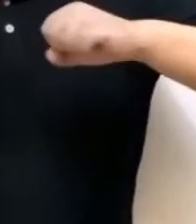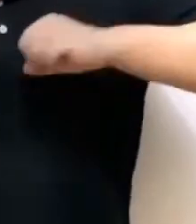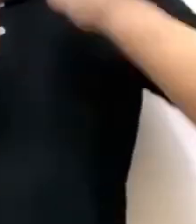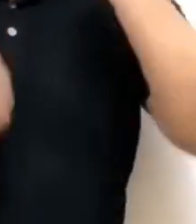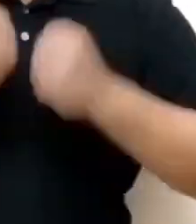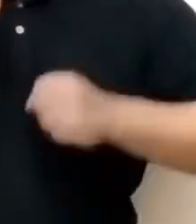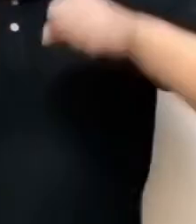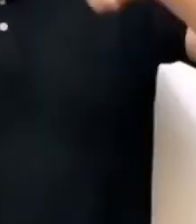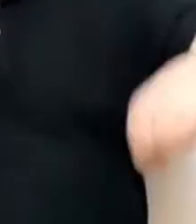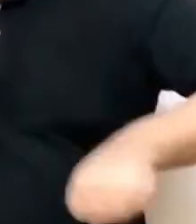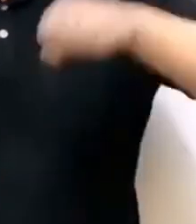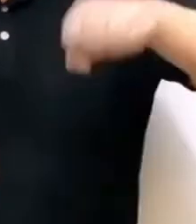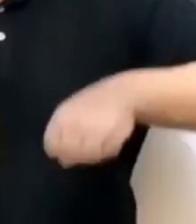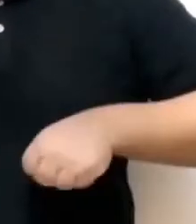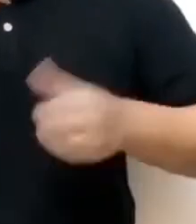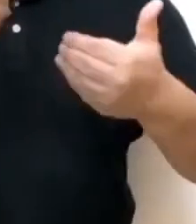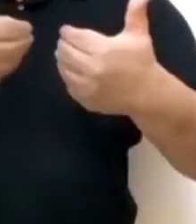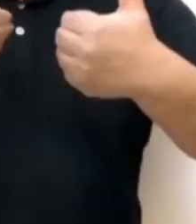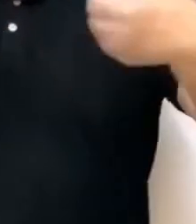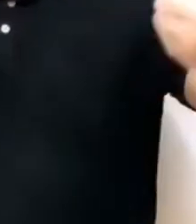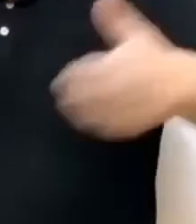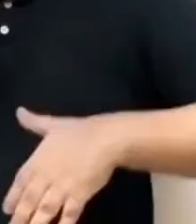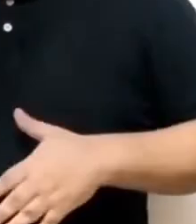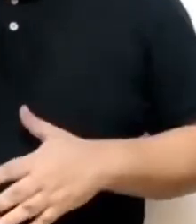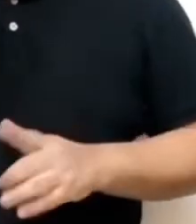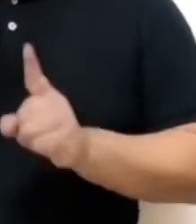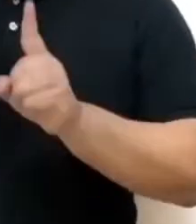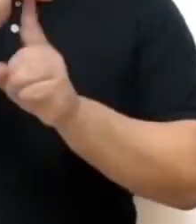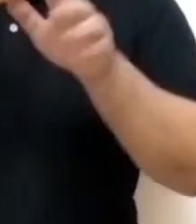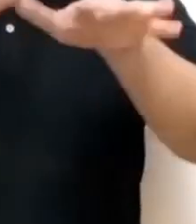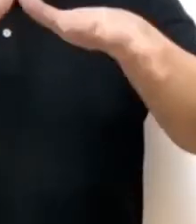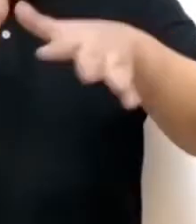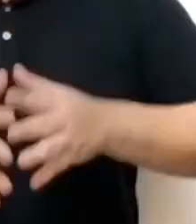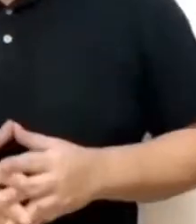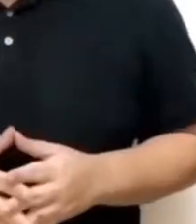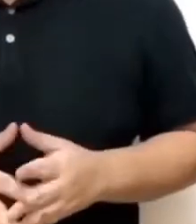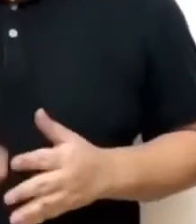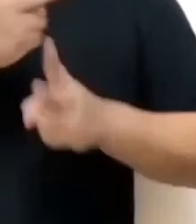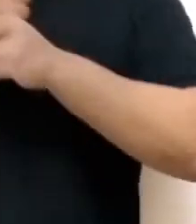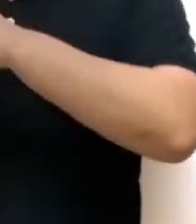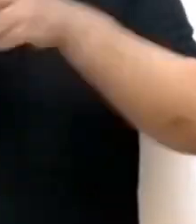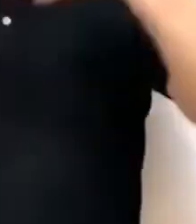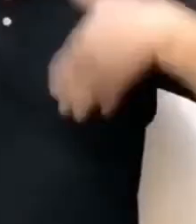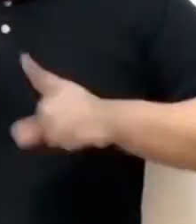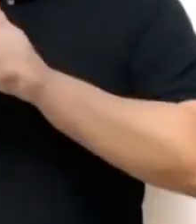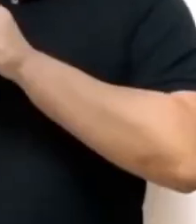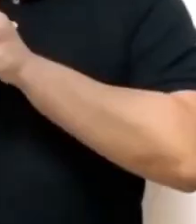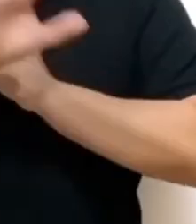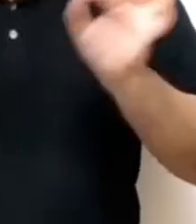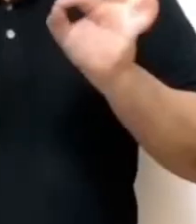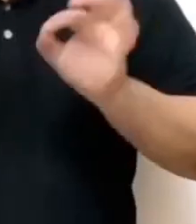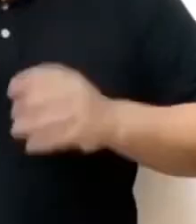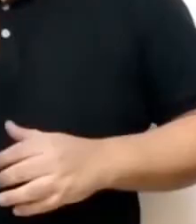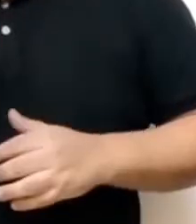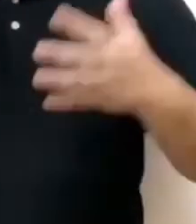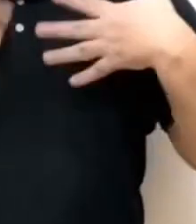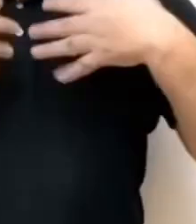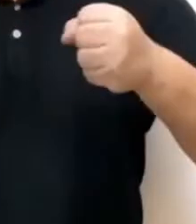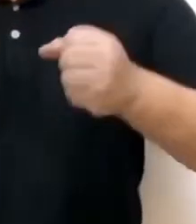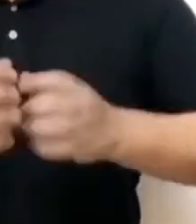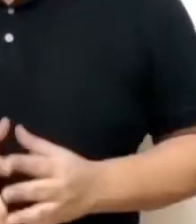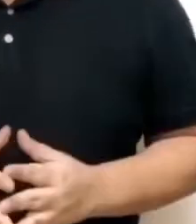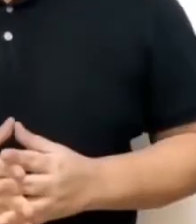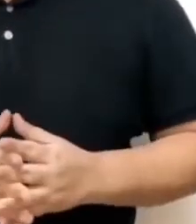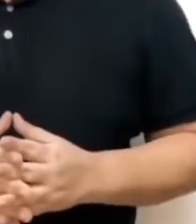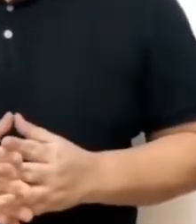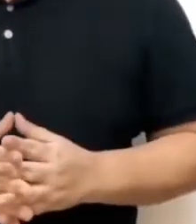ejercicio o manejas bicicleta, la distancia no debe ser menor a los 5 metros. Si me cuido yo, cuido a los demás. Primero